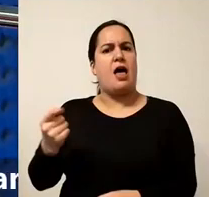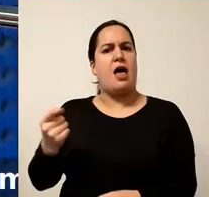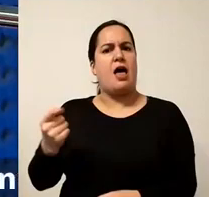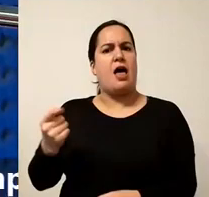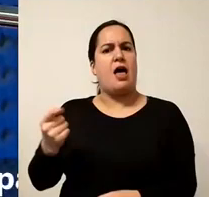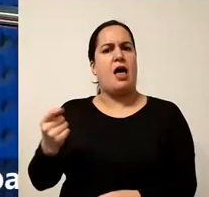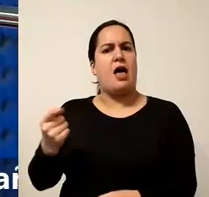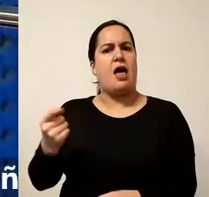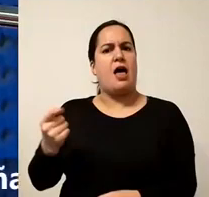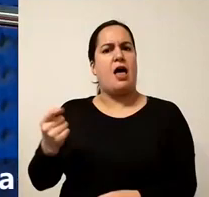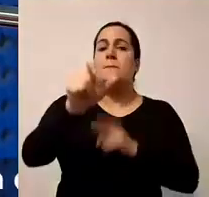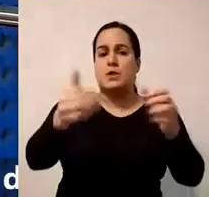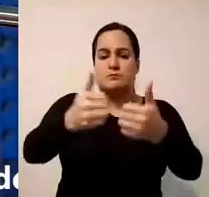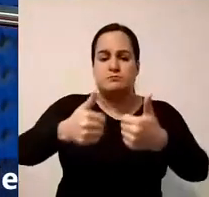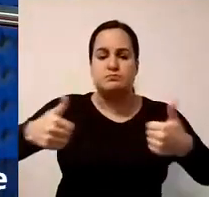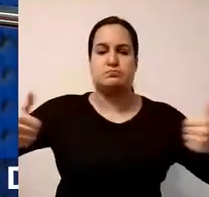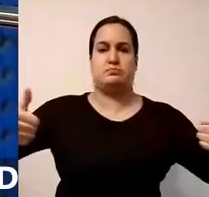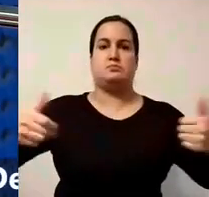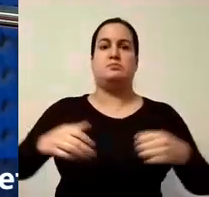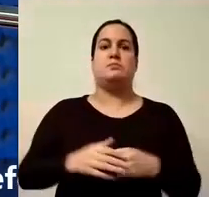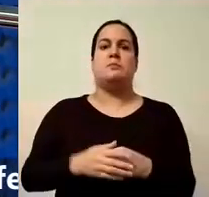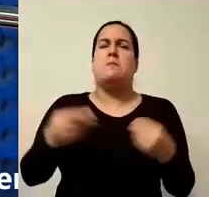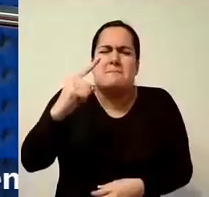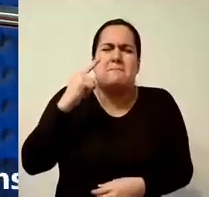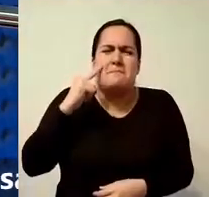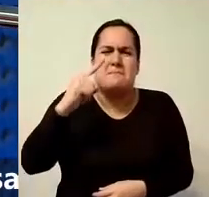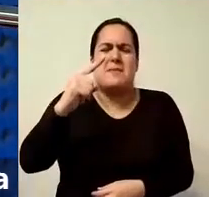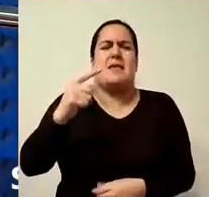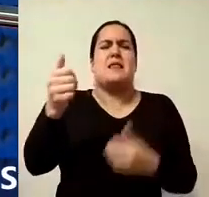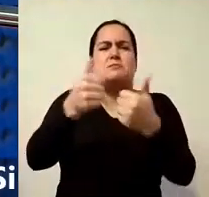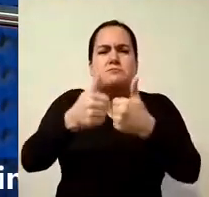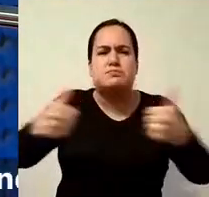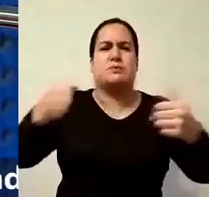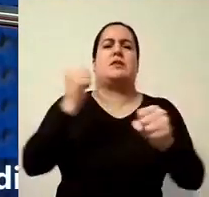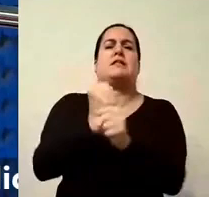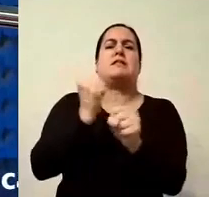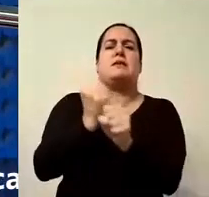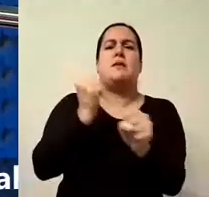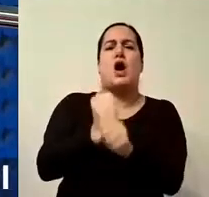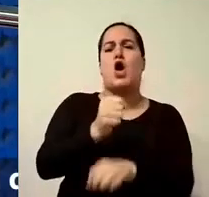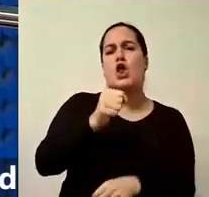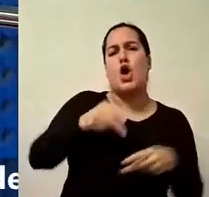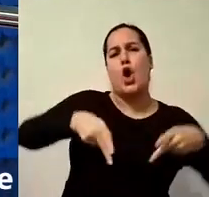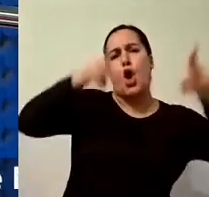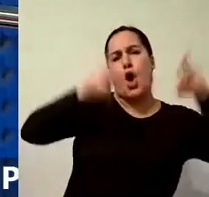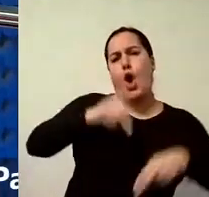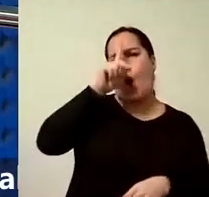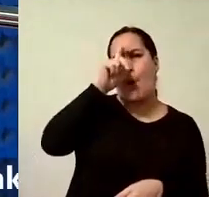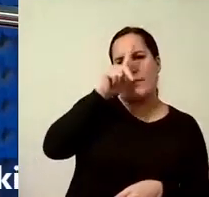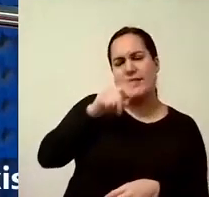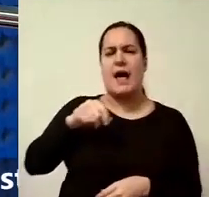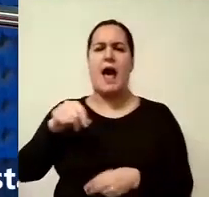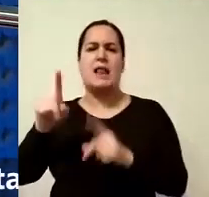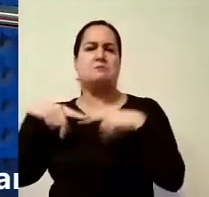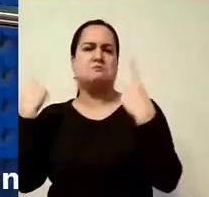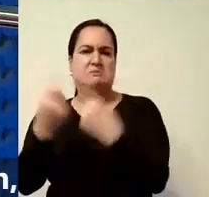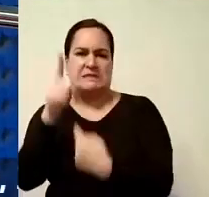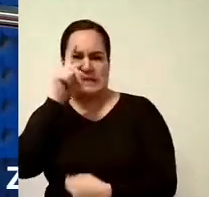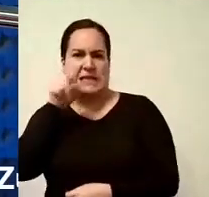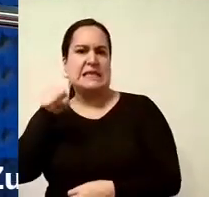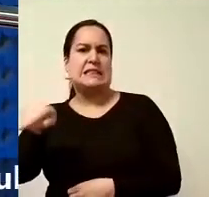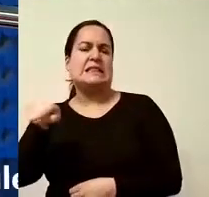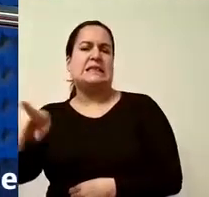peleas porque son quienes nos cuidan son también quienes enfrentan la política del